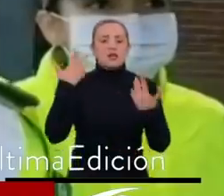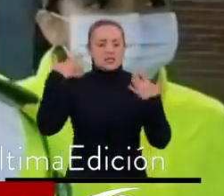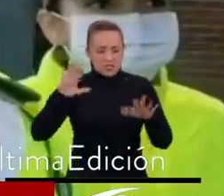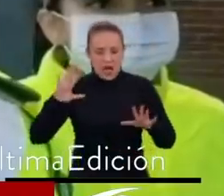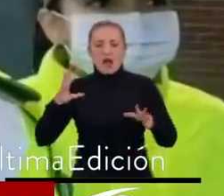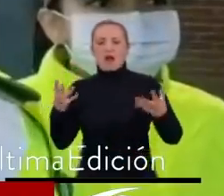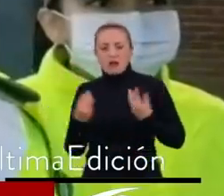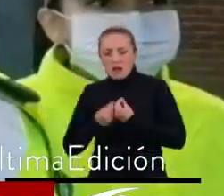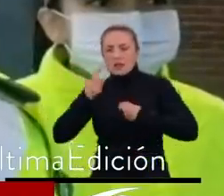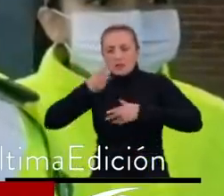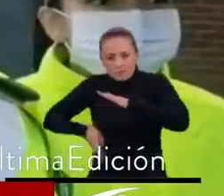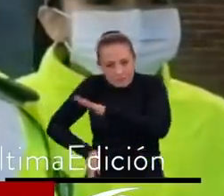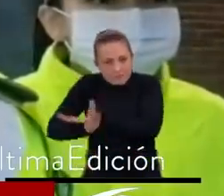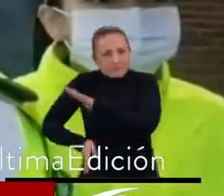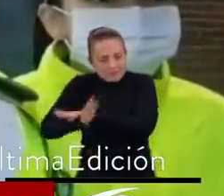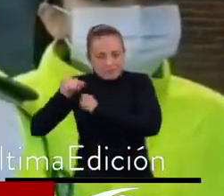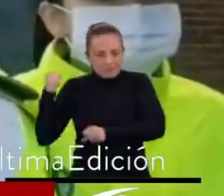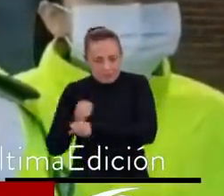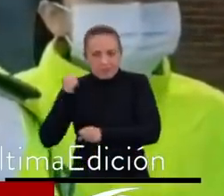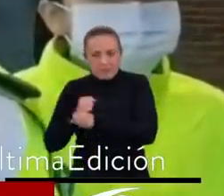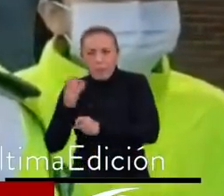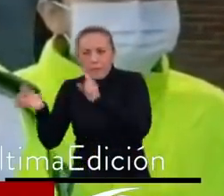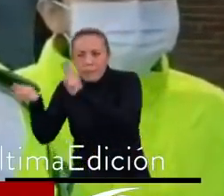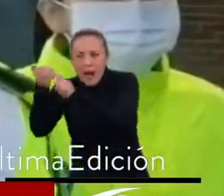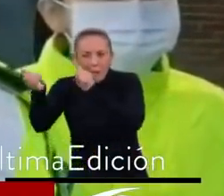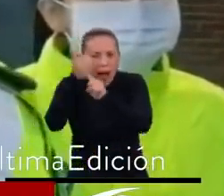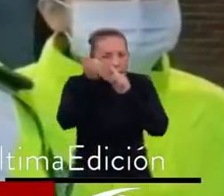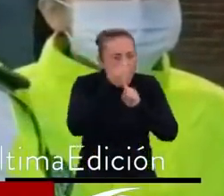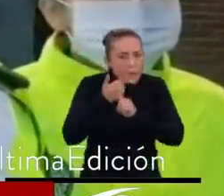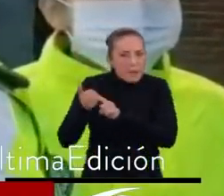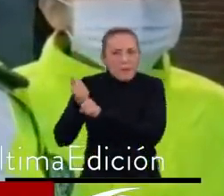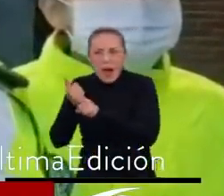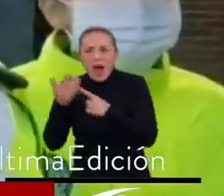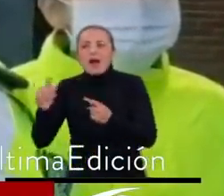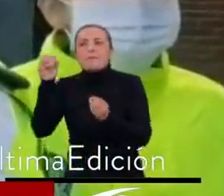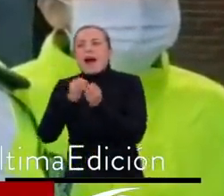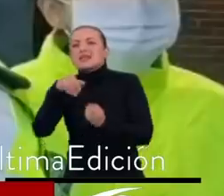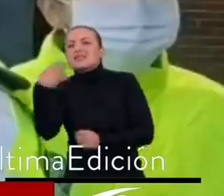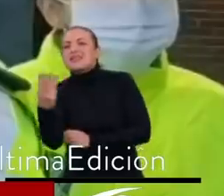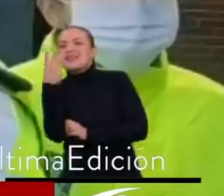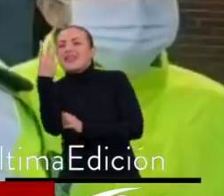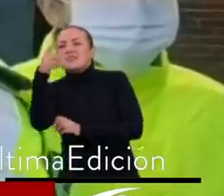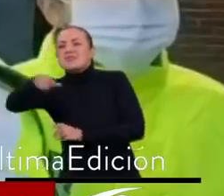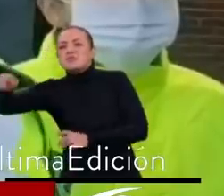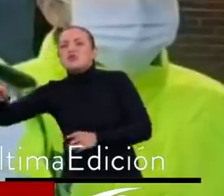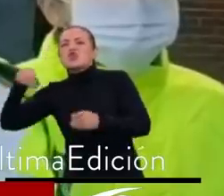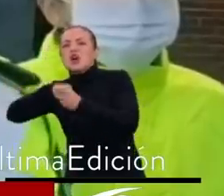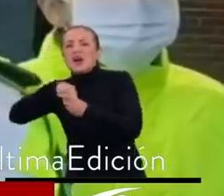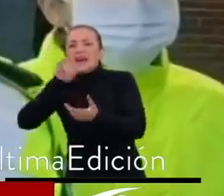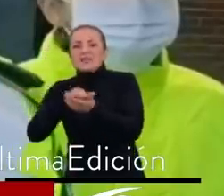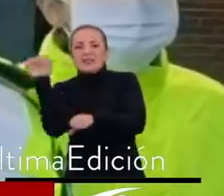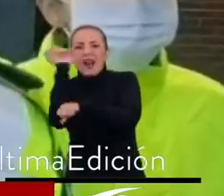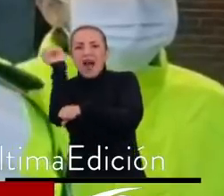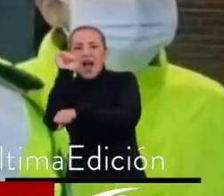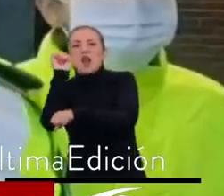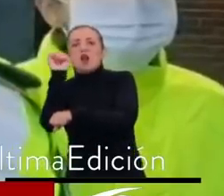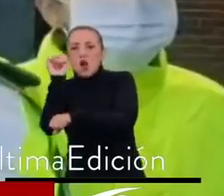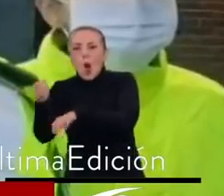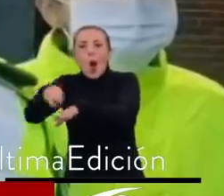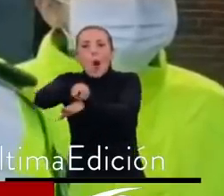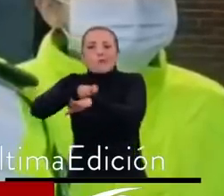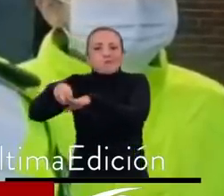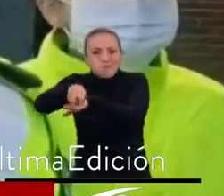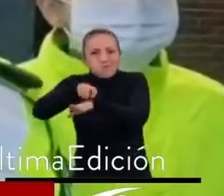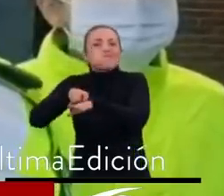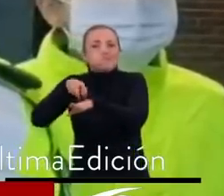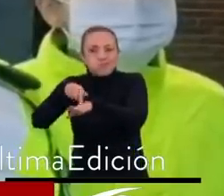identificación y seguimos trabajando también para determinar los otros tres ocupantes del vehículo que al parecer